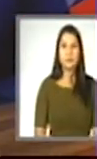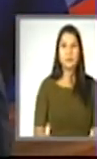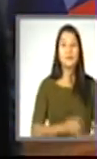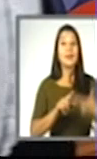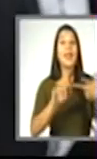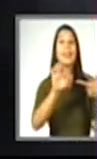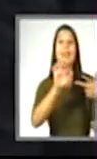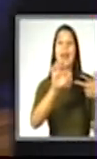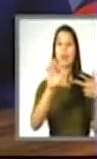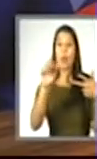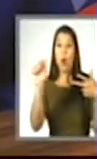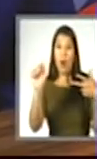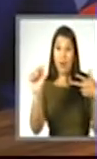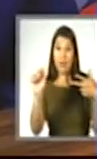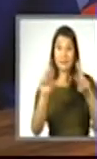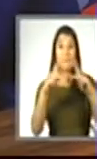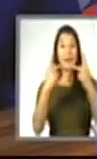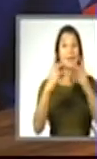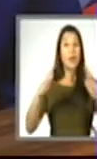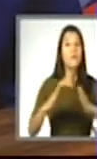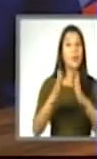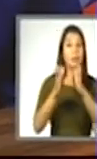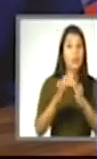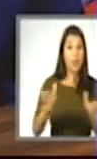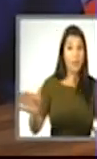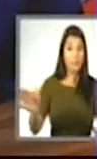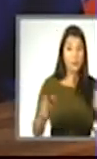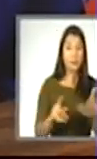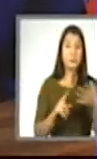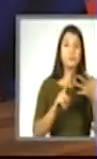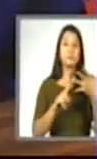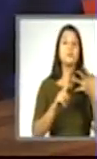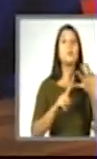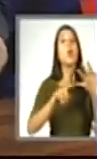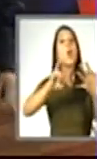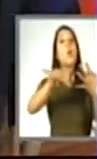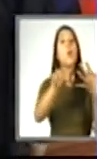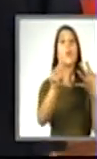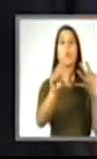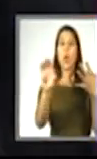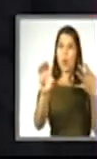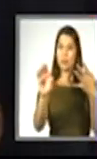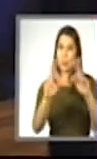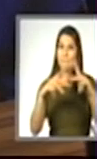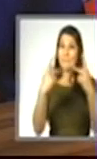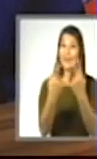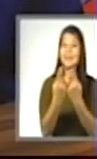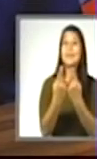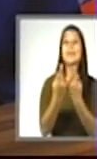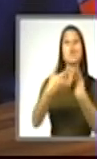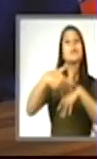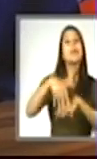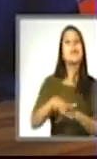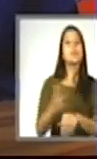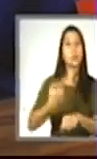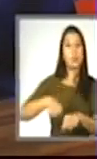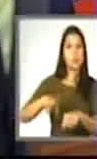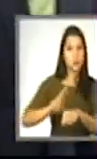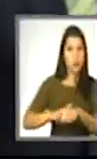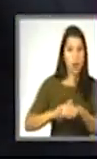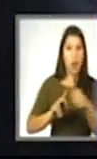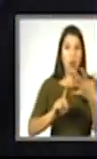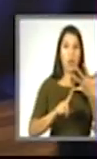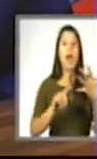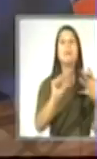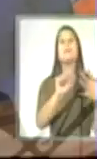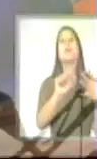es que yo mencionaba ayer en un comentario con el programa que tenían justamente aquí, con personas